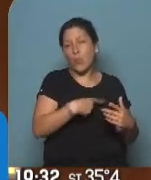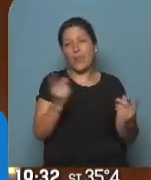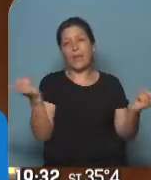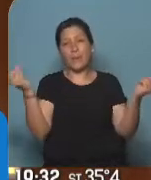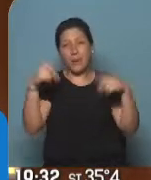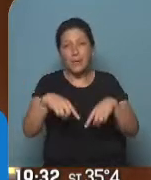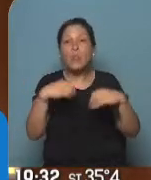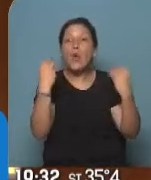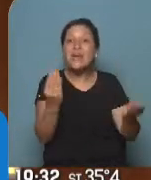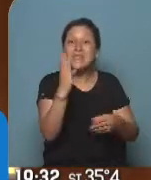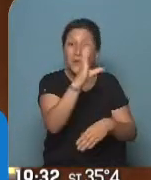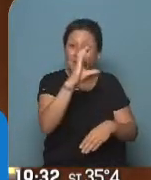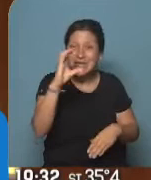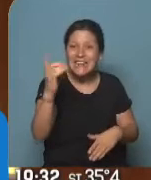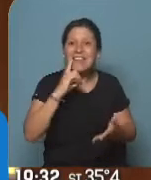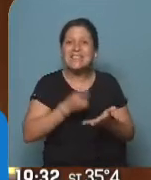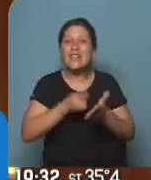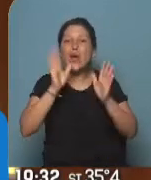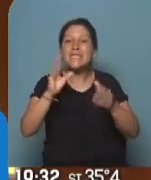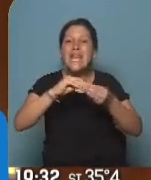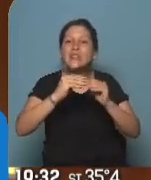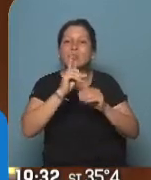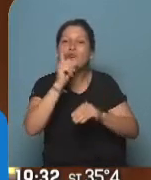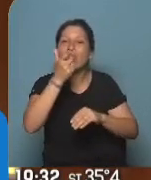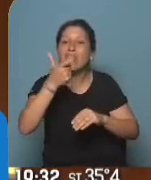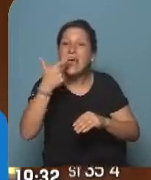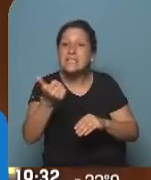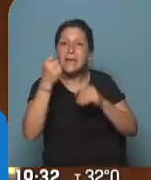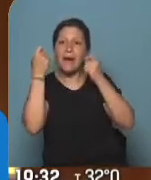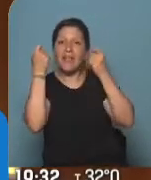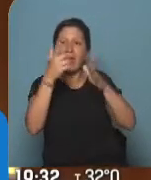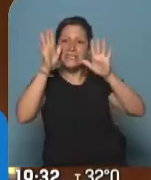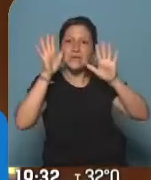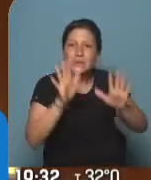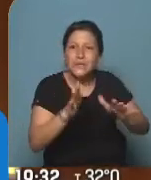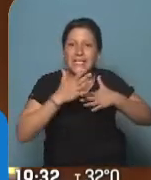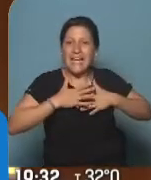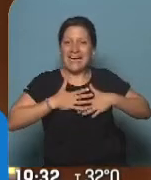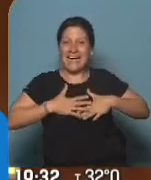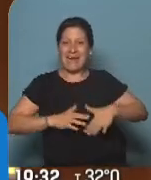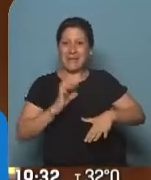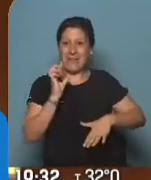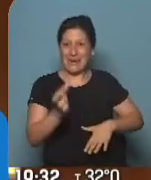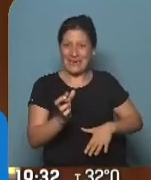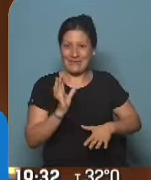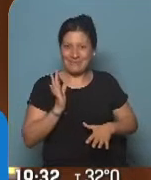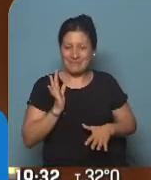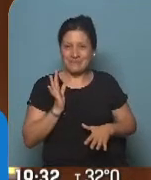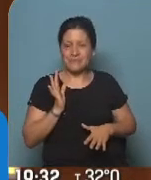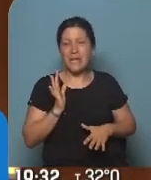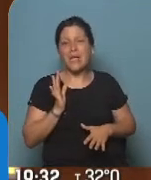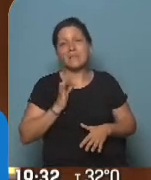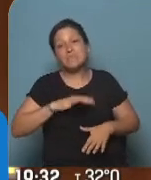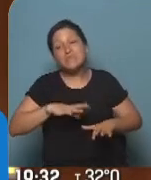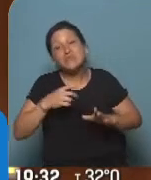hizo el central con la tasa como para calmarlo, para decirlo de alguna manera. Lo más probable es que